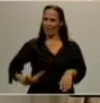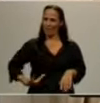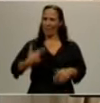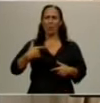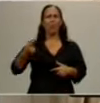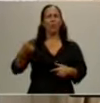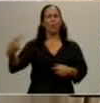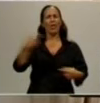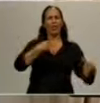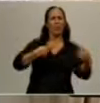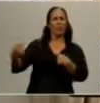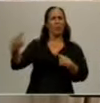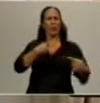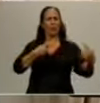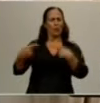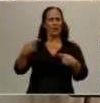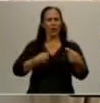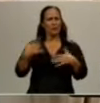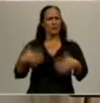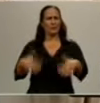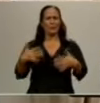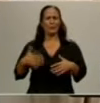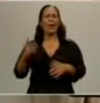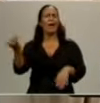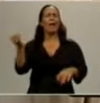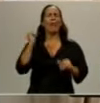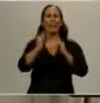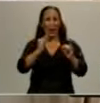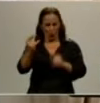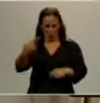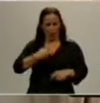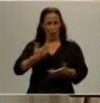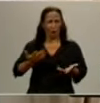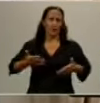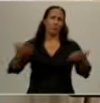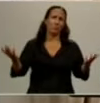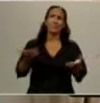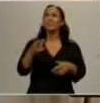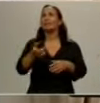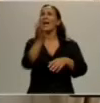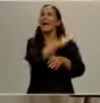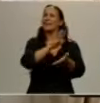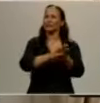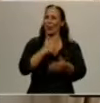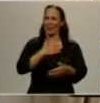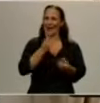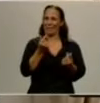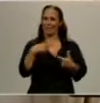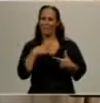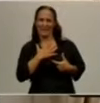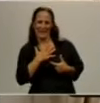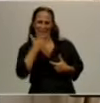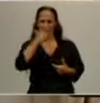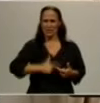insólitas. Hasta ese momento habíamos tenido denuncias que siempre versaban sobre la declaración patrimonial pública presentada por